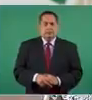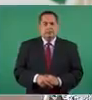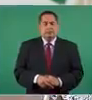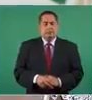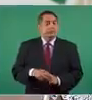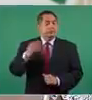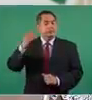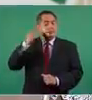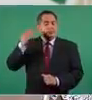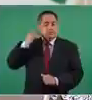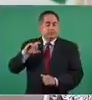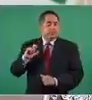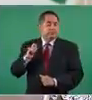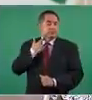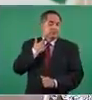Antes el presidente